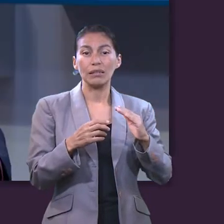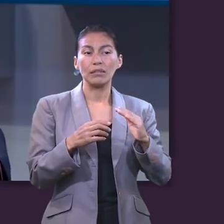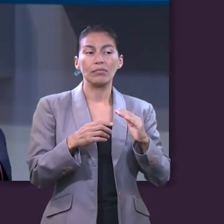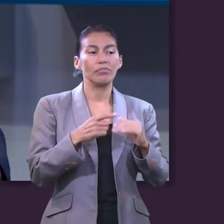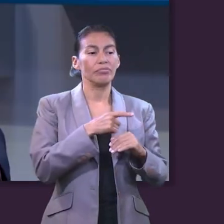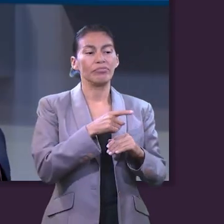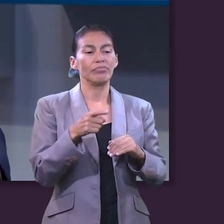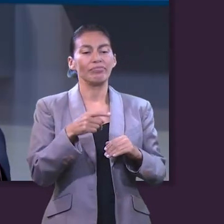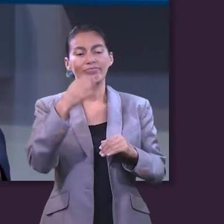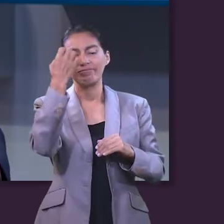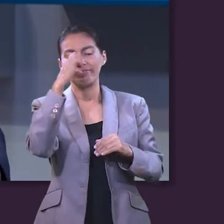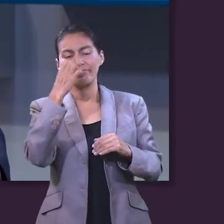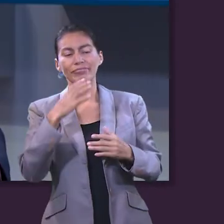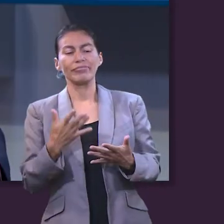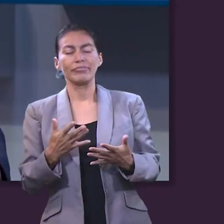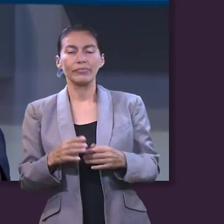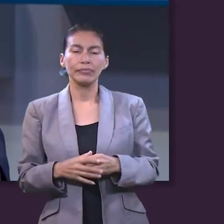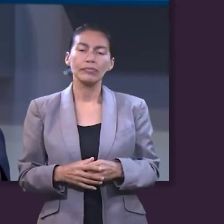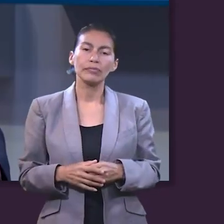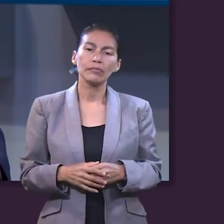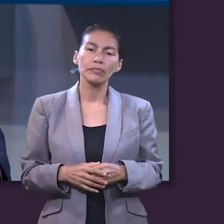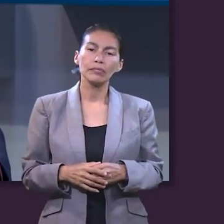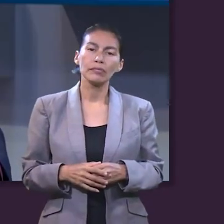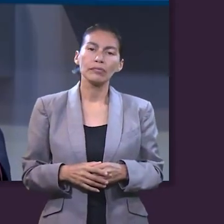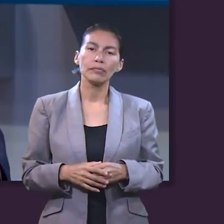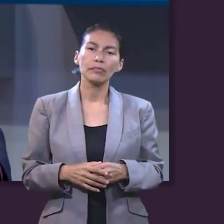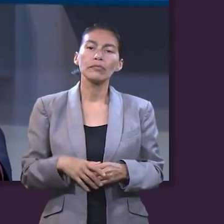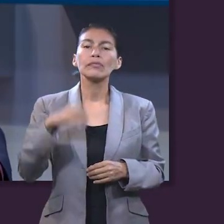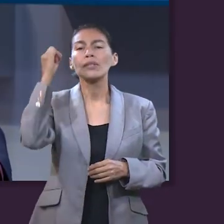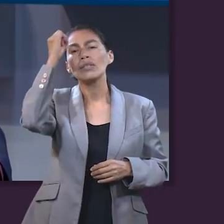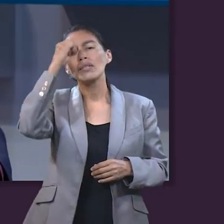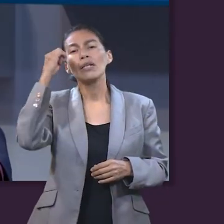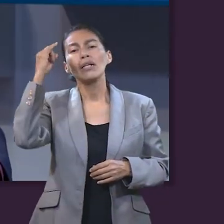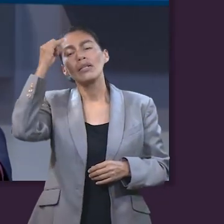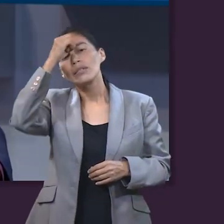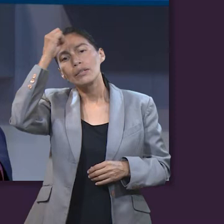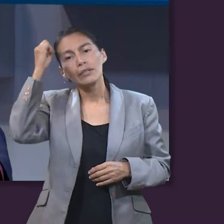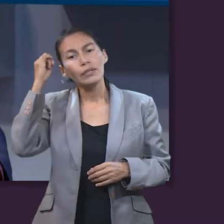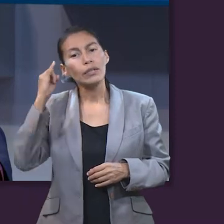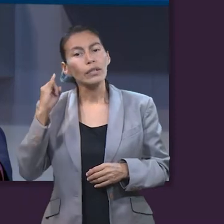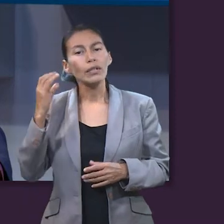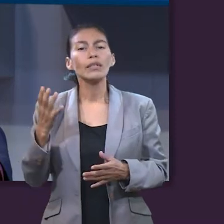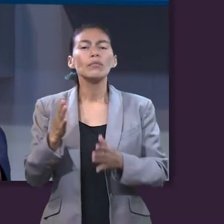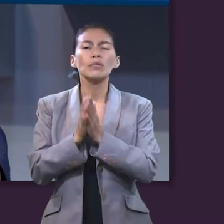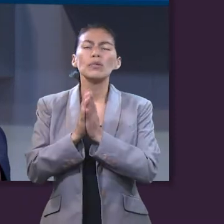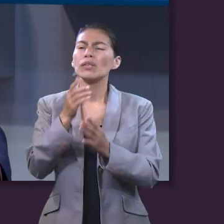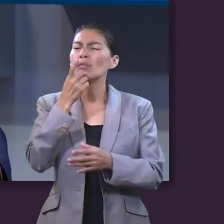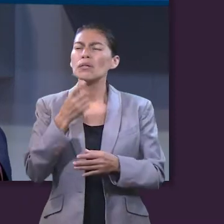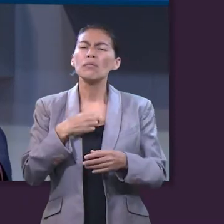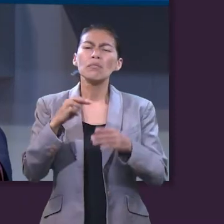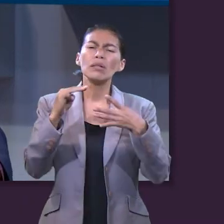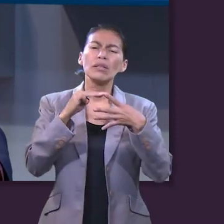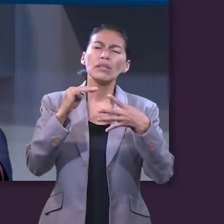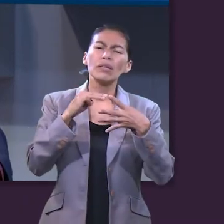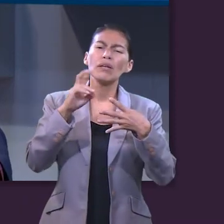pretende, pues, hacernos experimentar. ¿Qué nos dice por ahí, Sarai, Mateo 23,